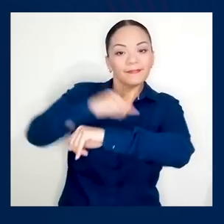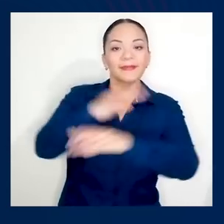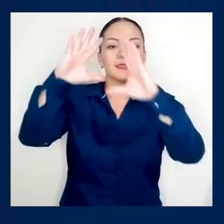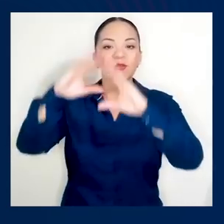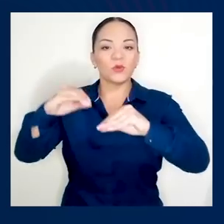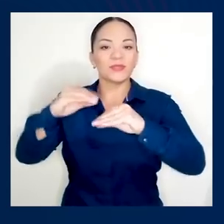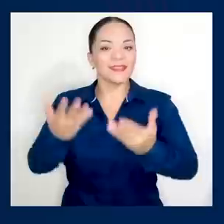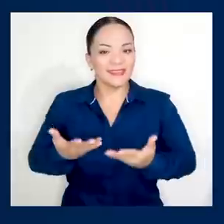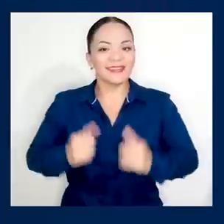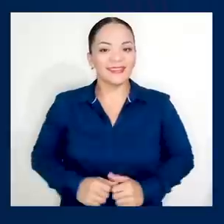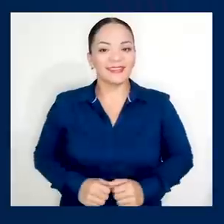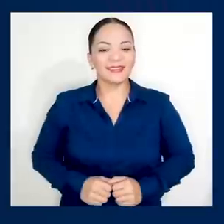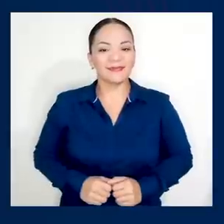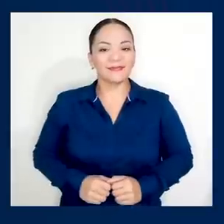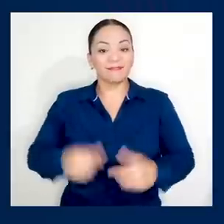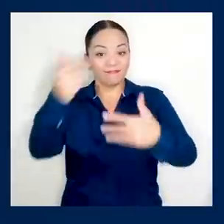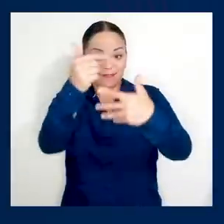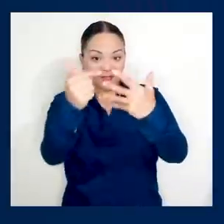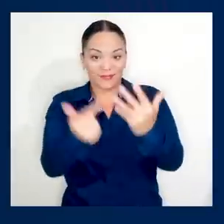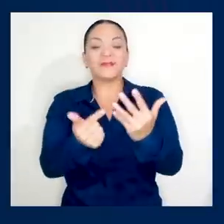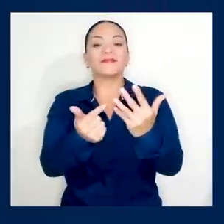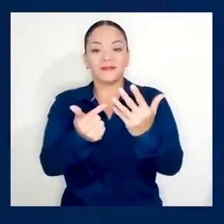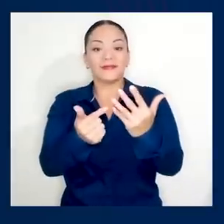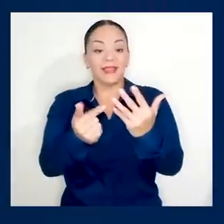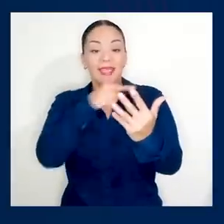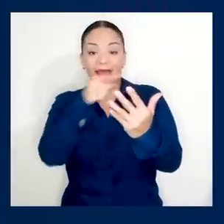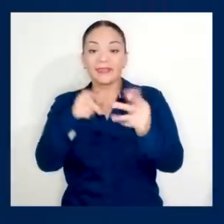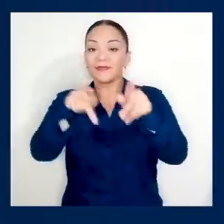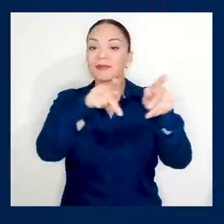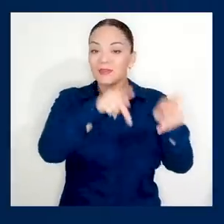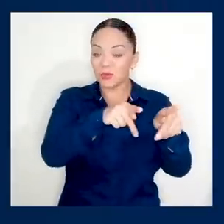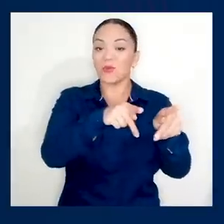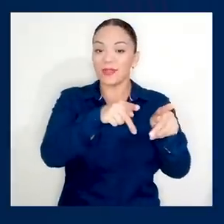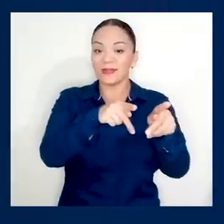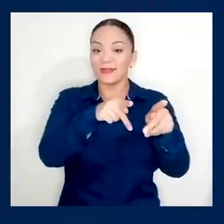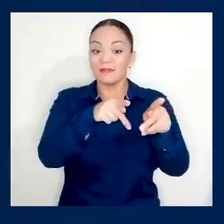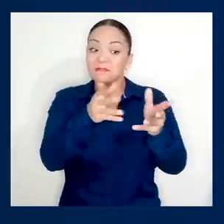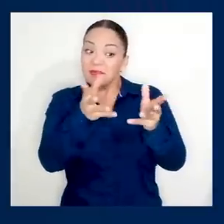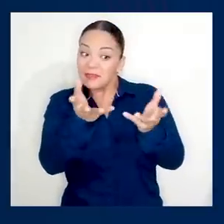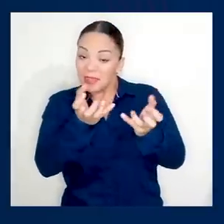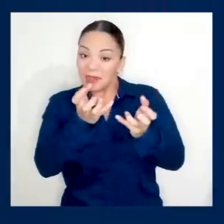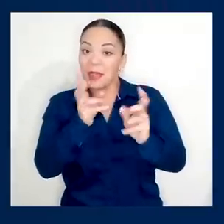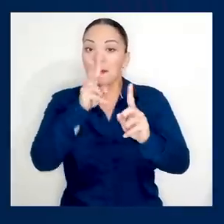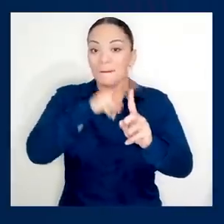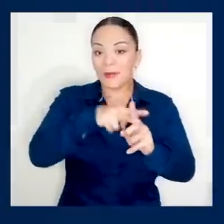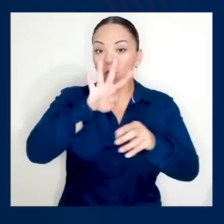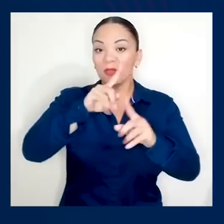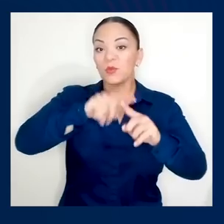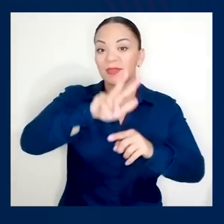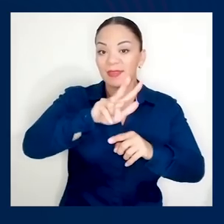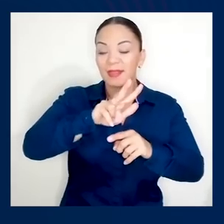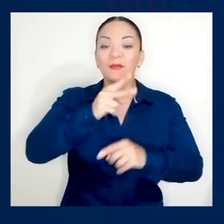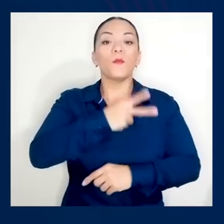la noche. Ojo, todas estas personas, a las únicas que se les aplicaría, están en el sector privado.